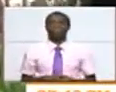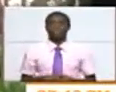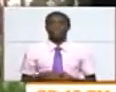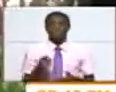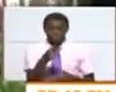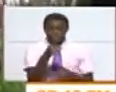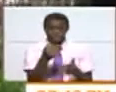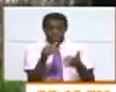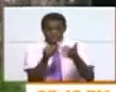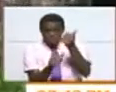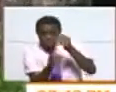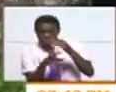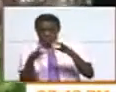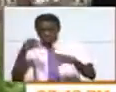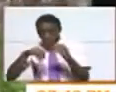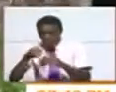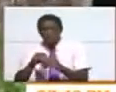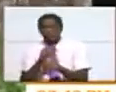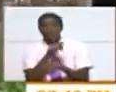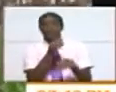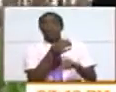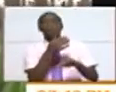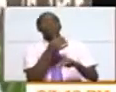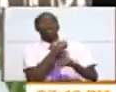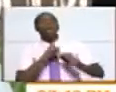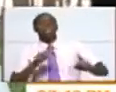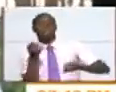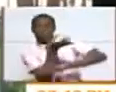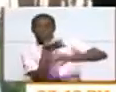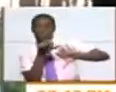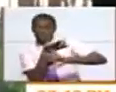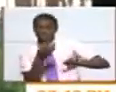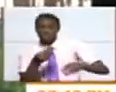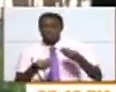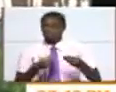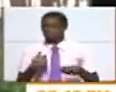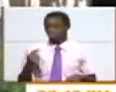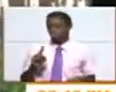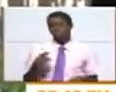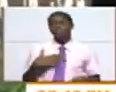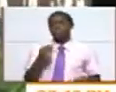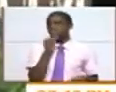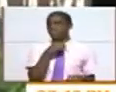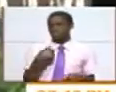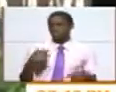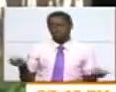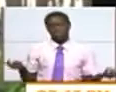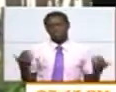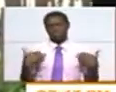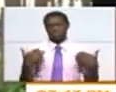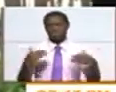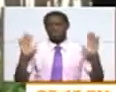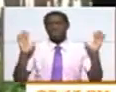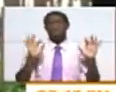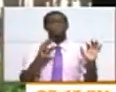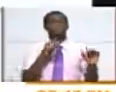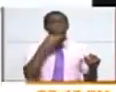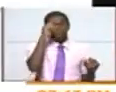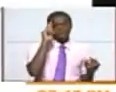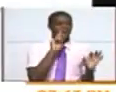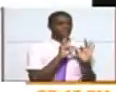¿Excremento? ¿Le lanzaría excremento a la guardia usted? Yo no, porque soy un hombre bien, joven, soy un padre familiar, estoy de acuerdo